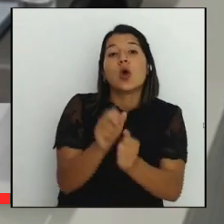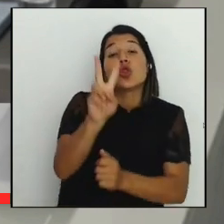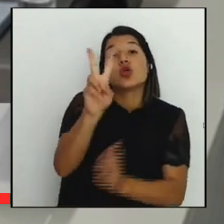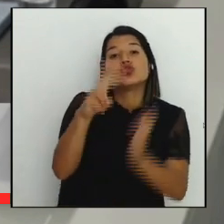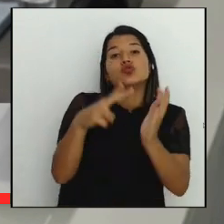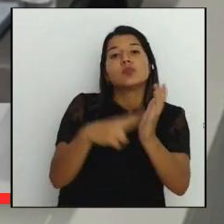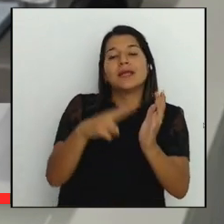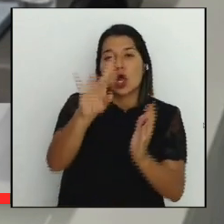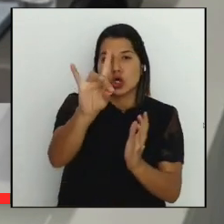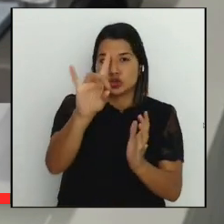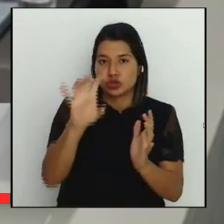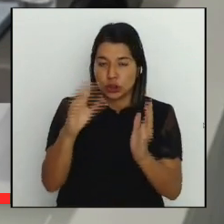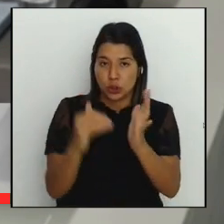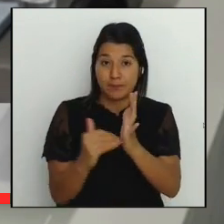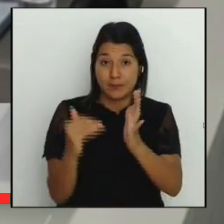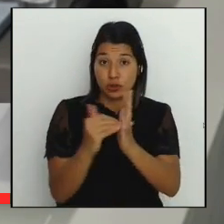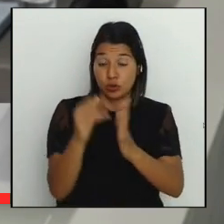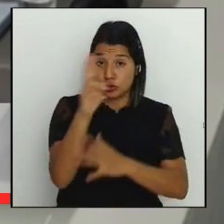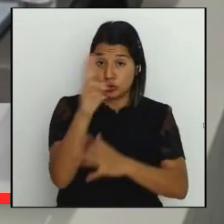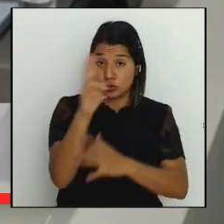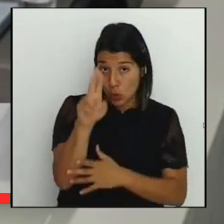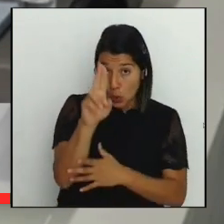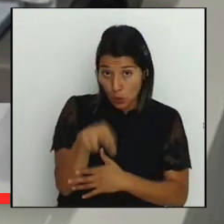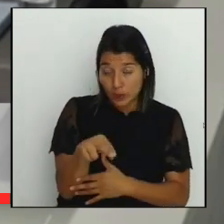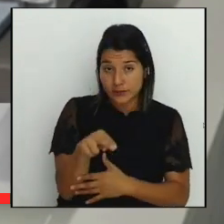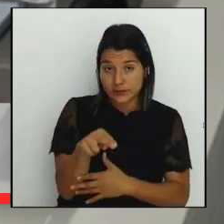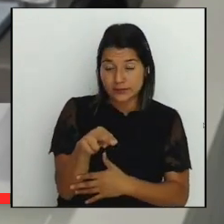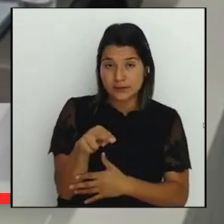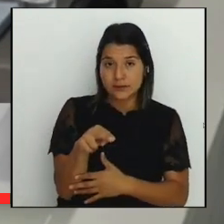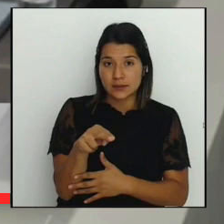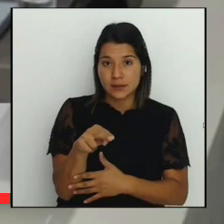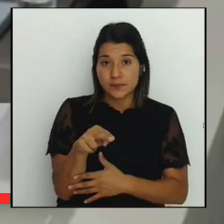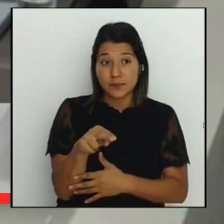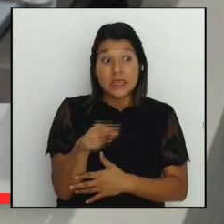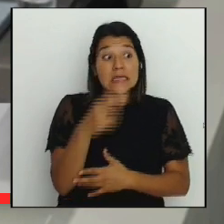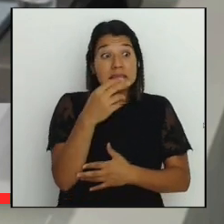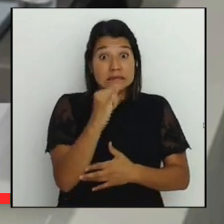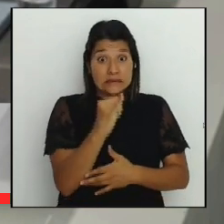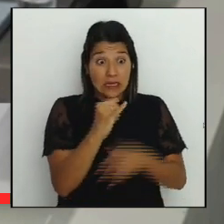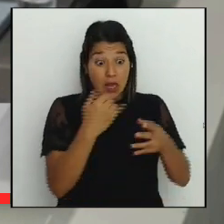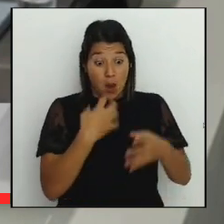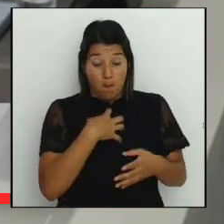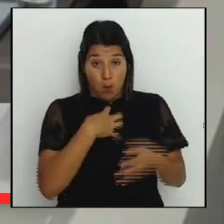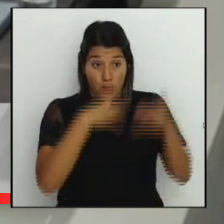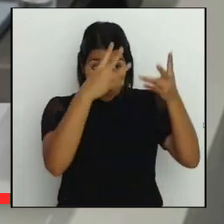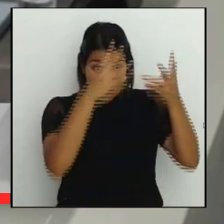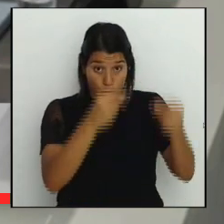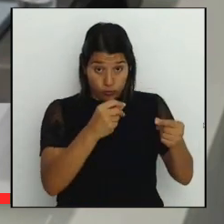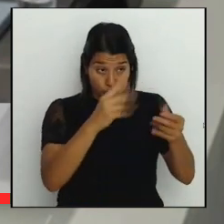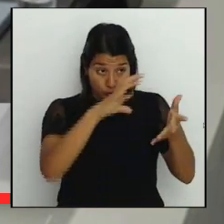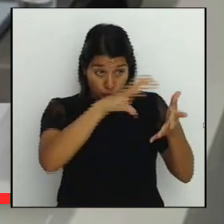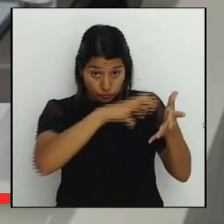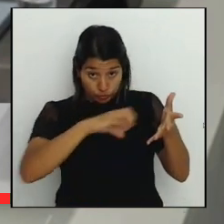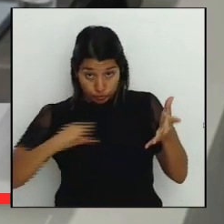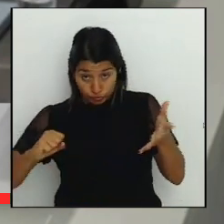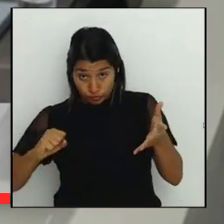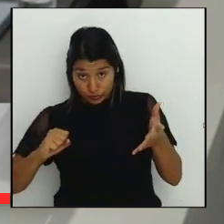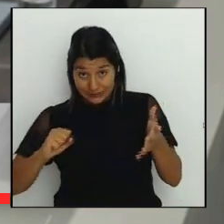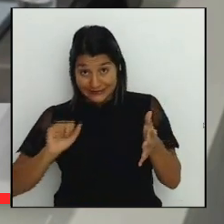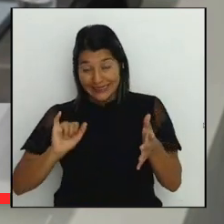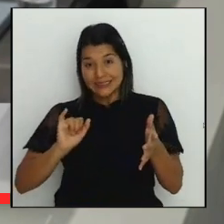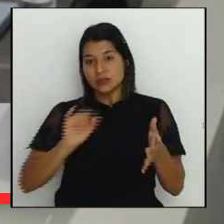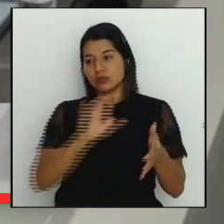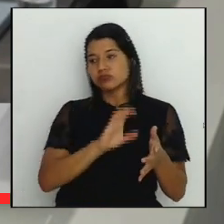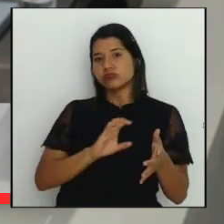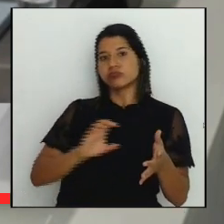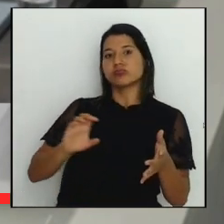de colones. Esa rebaja se subdivide en estos cuatro programas que están en pantalla. El